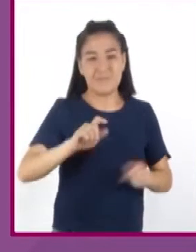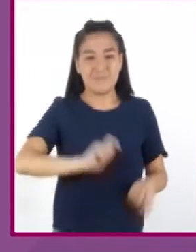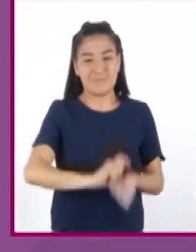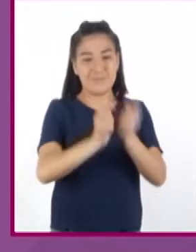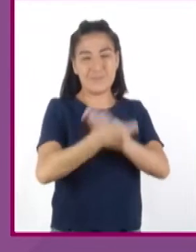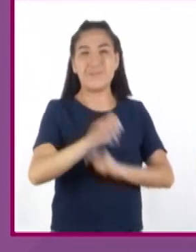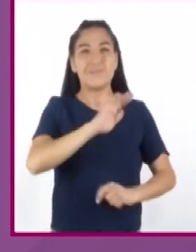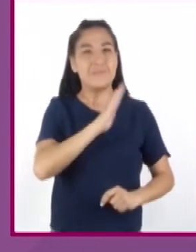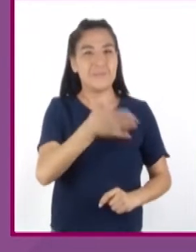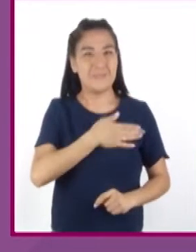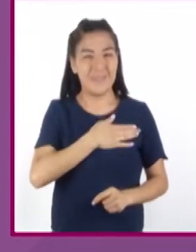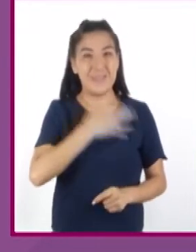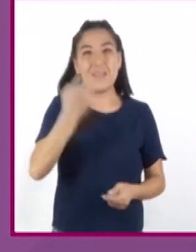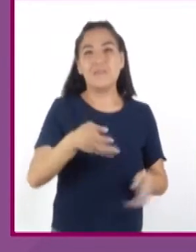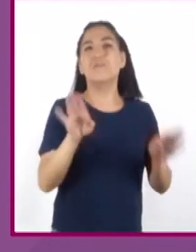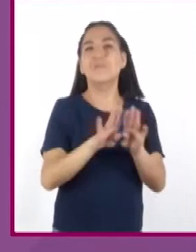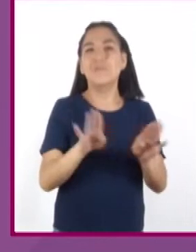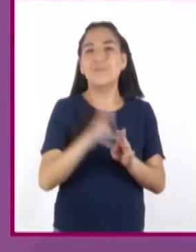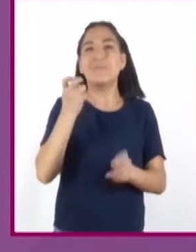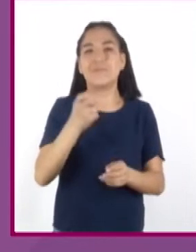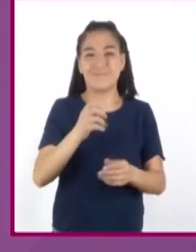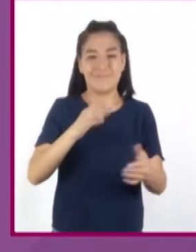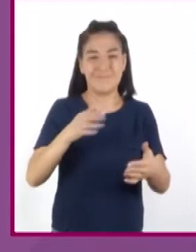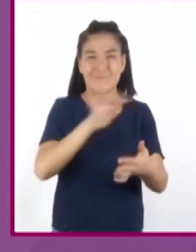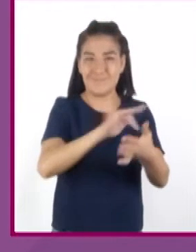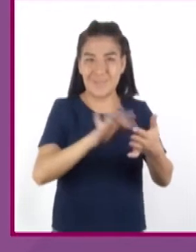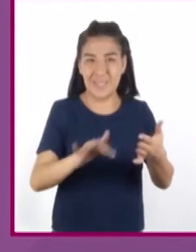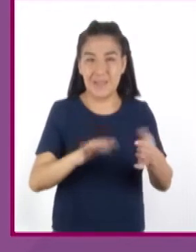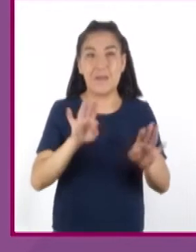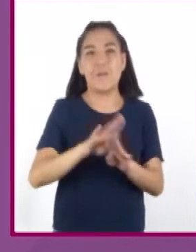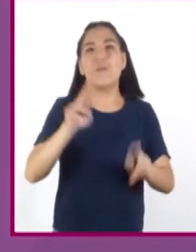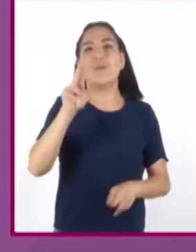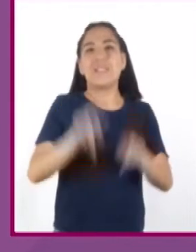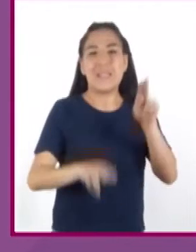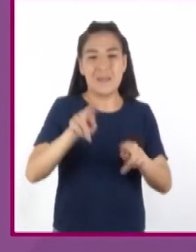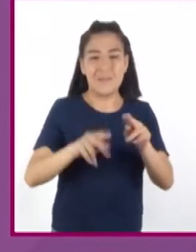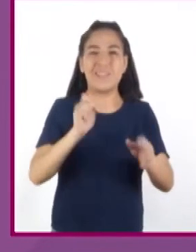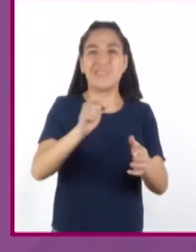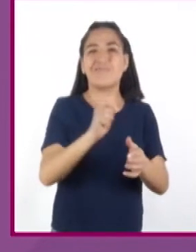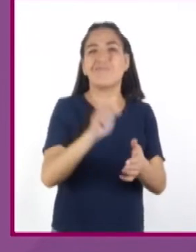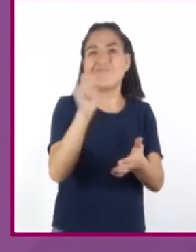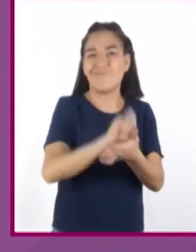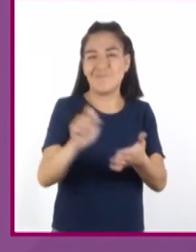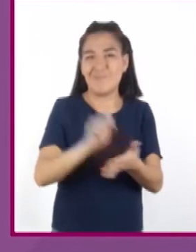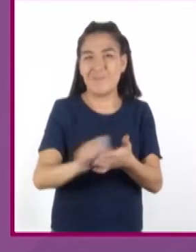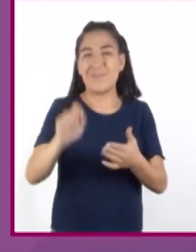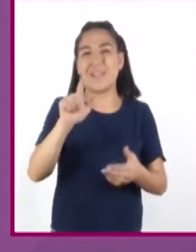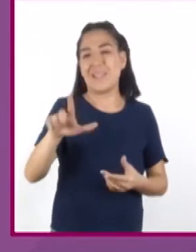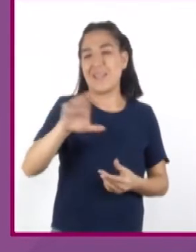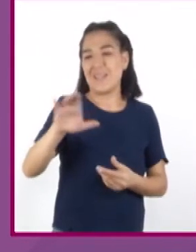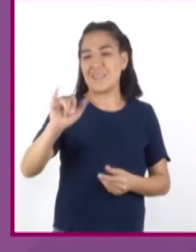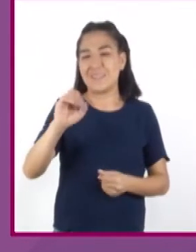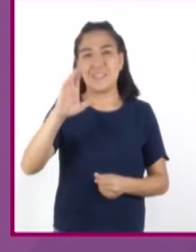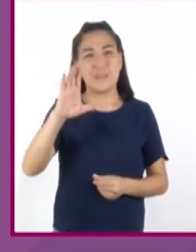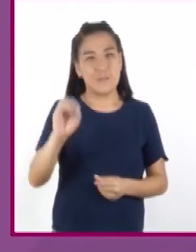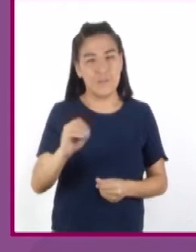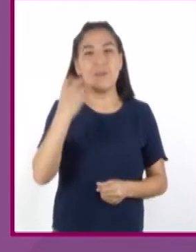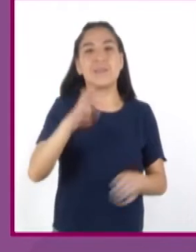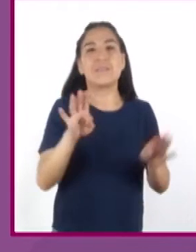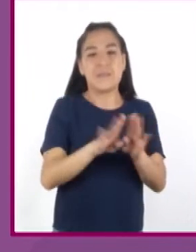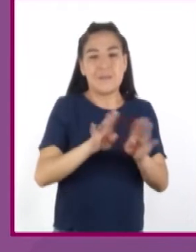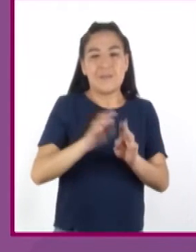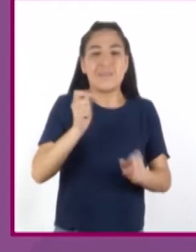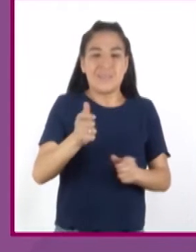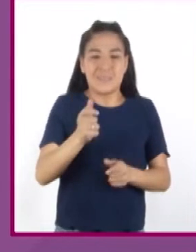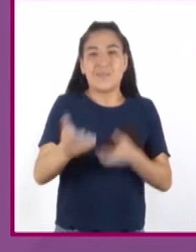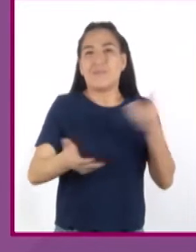Los elementos que se reflejan en estos documentos son a nivel sintáctico o léxico. Podemos saber la manera en que convivían,